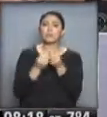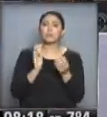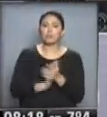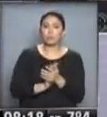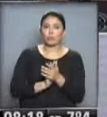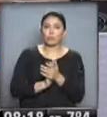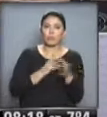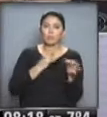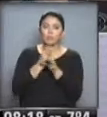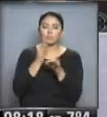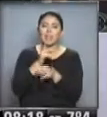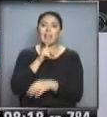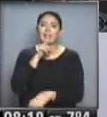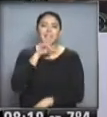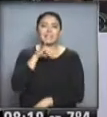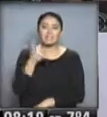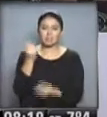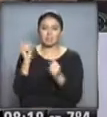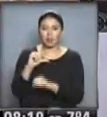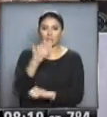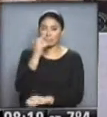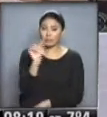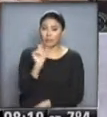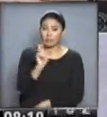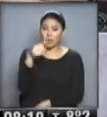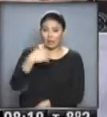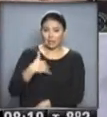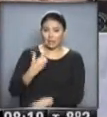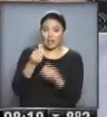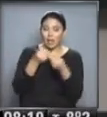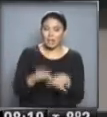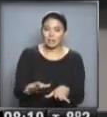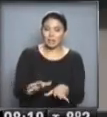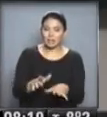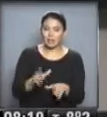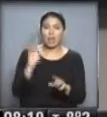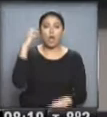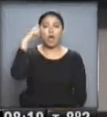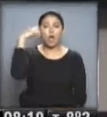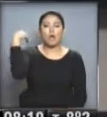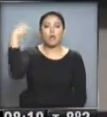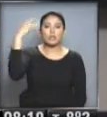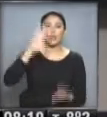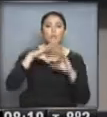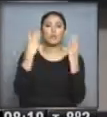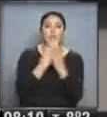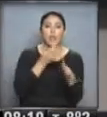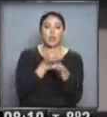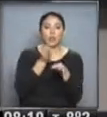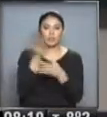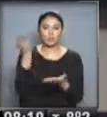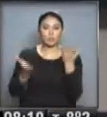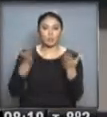pruebas pizzas les cuento que dentro de un ratito comienza en nuestro país el congreso mundial de educación comparada